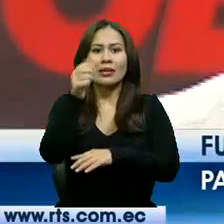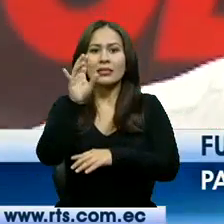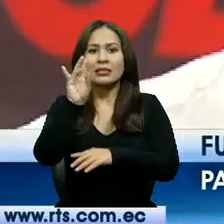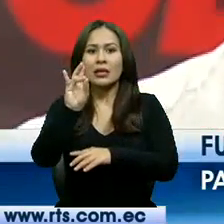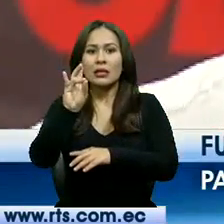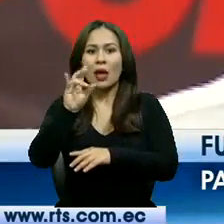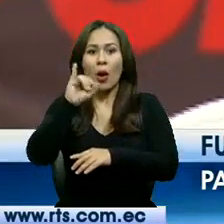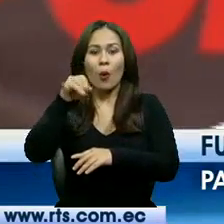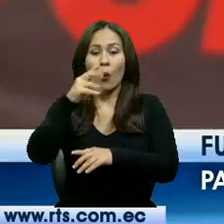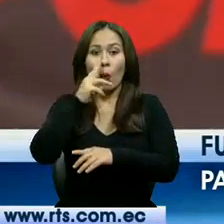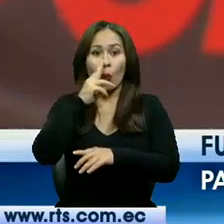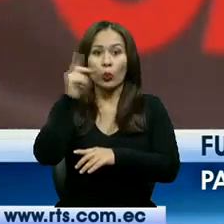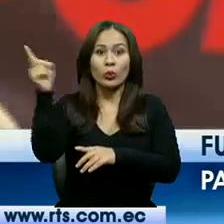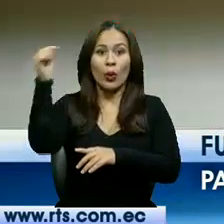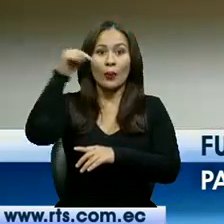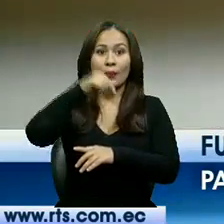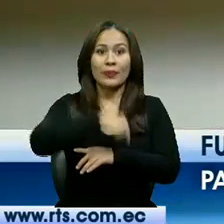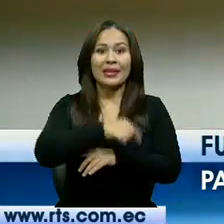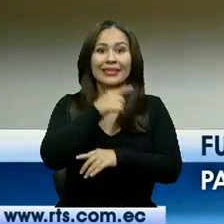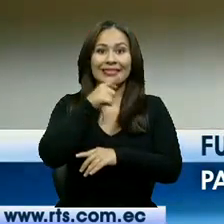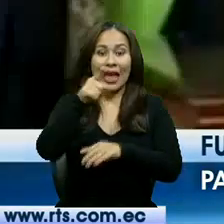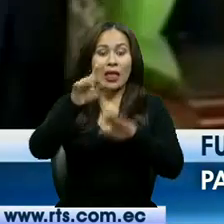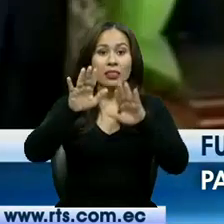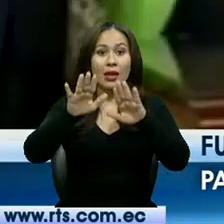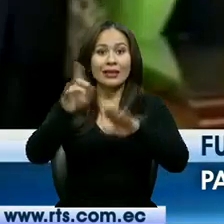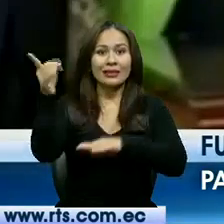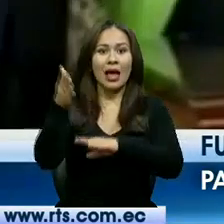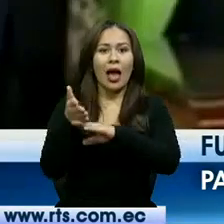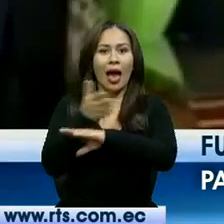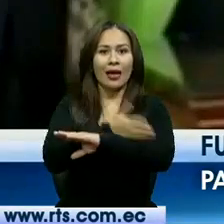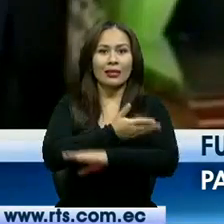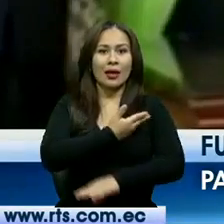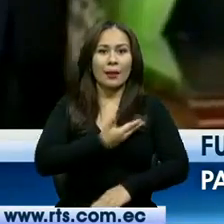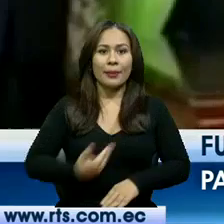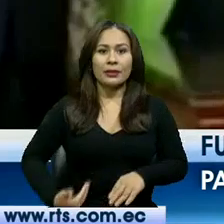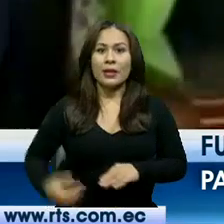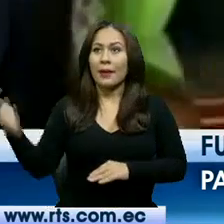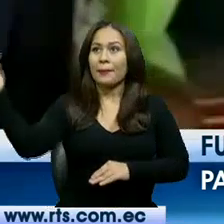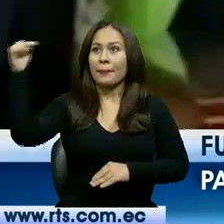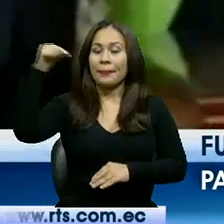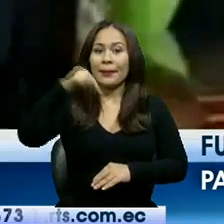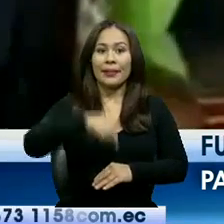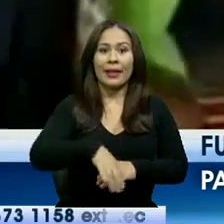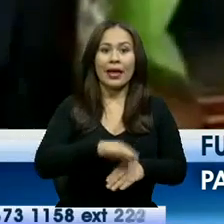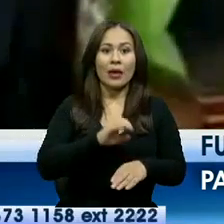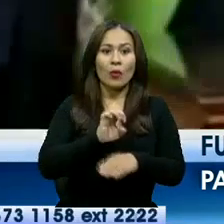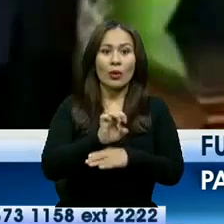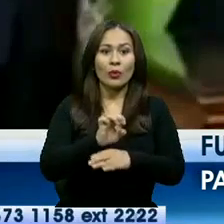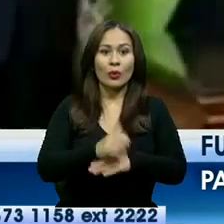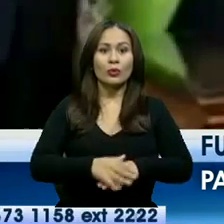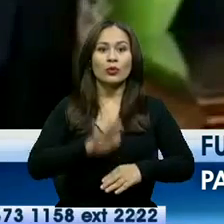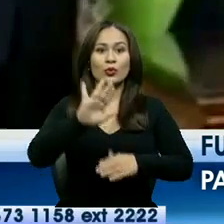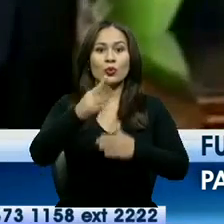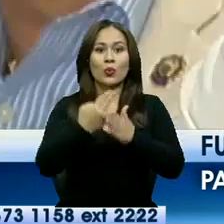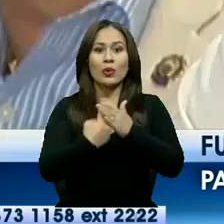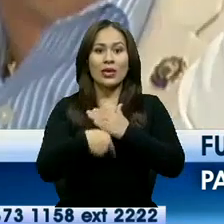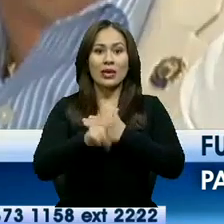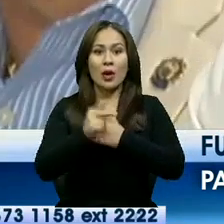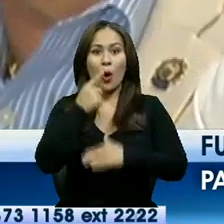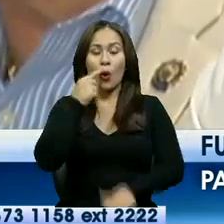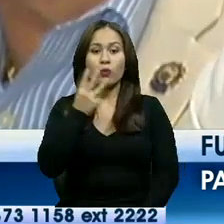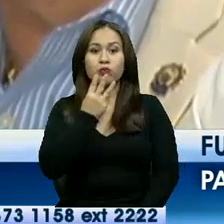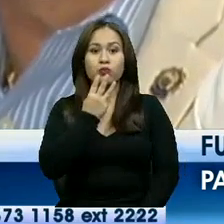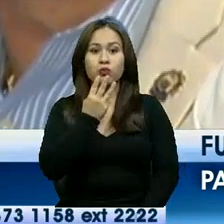el exmandatario Abdalá Bucaram Ortiz vuelva a pisar suelo ecuatoriano. Su hijo y ex candidato